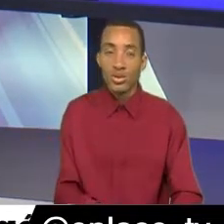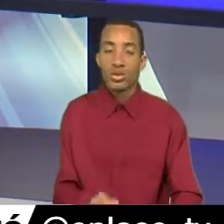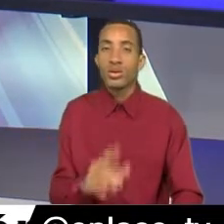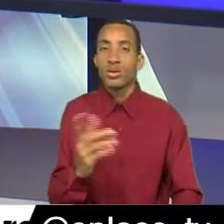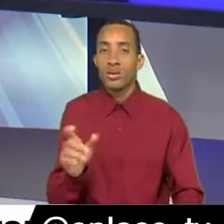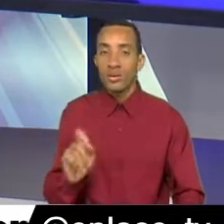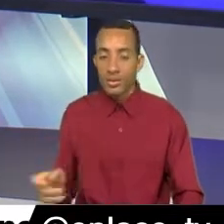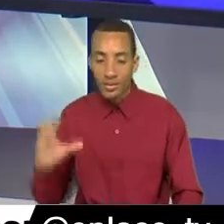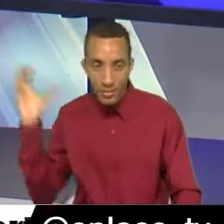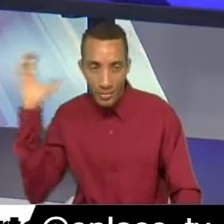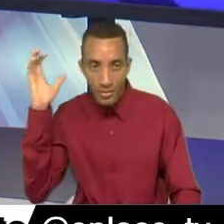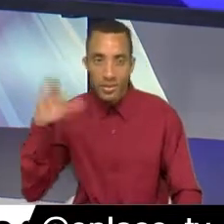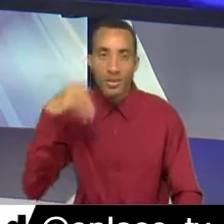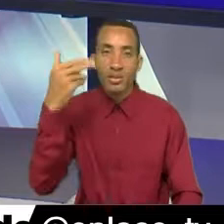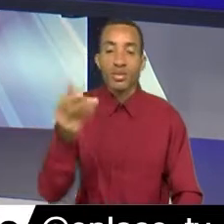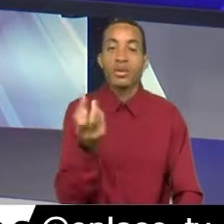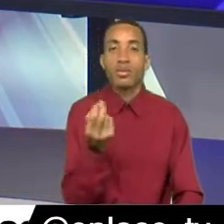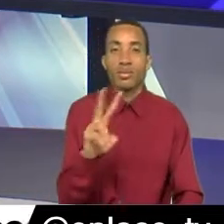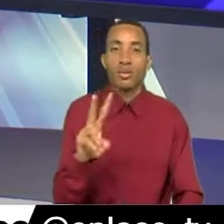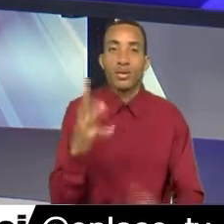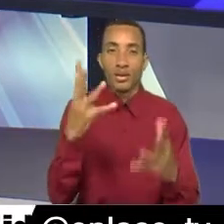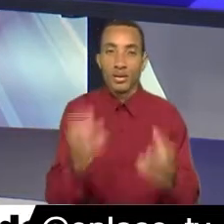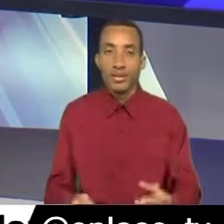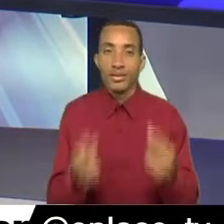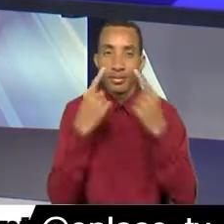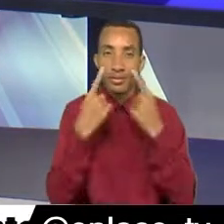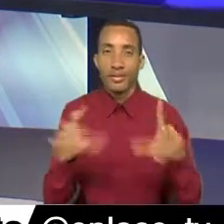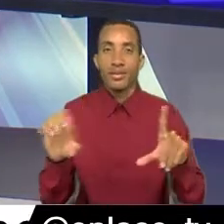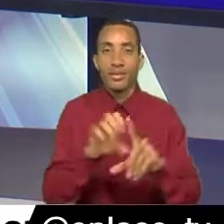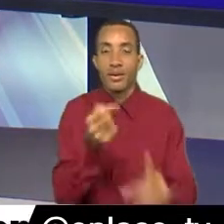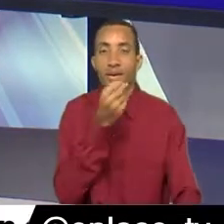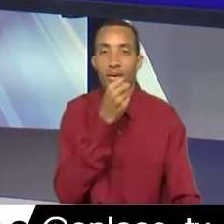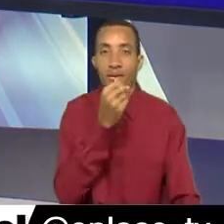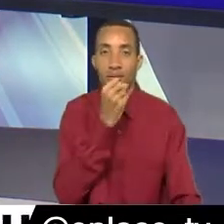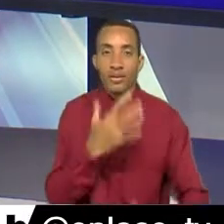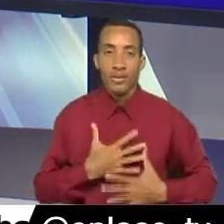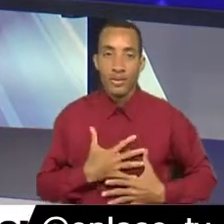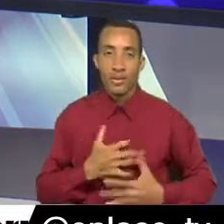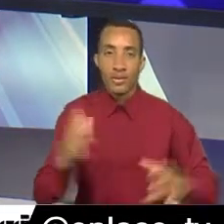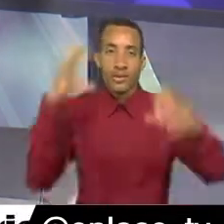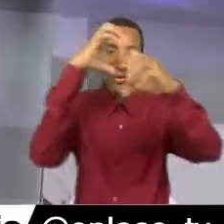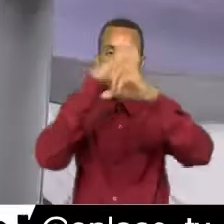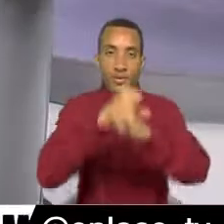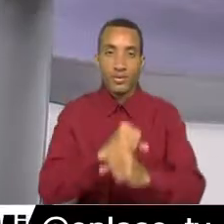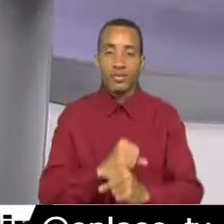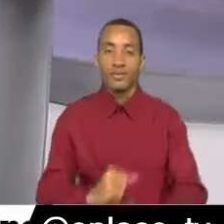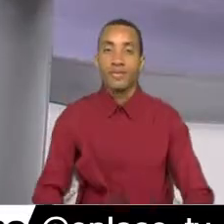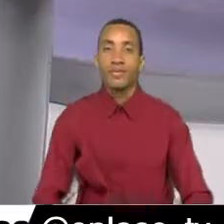AM y de nuevo al mediodía con más de lo que usted quiere ver en Enlace Noticias. Feliz noche para todos.